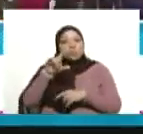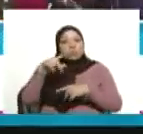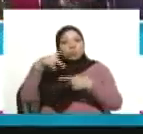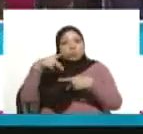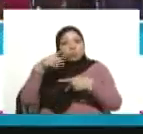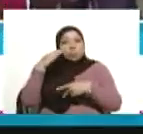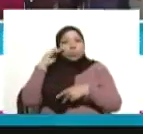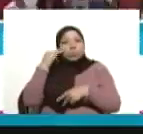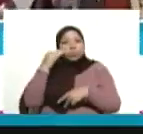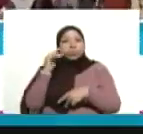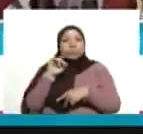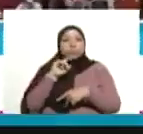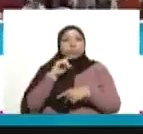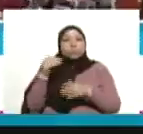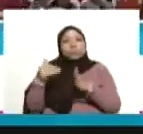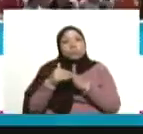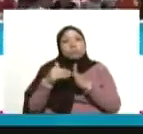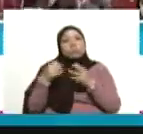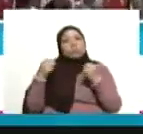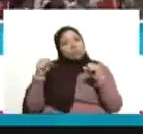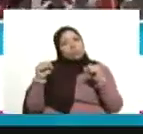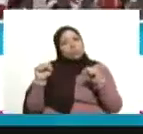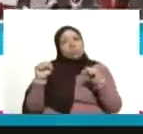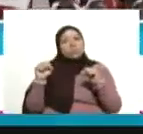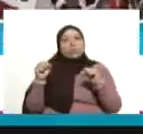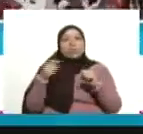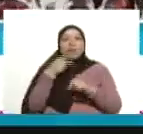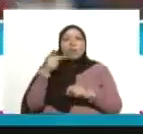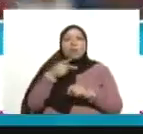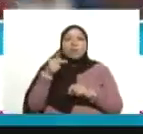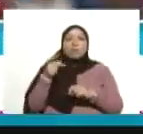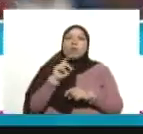censurados, vetados. Se le aplica la política